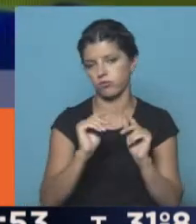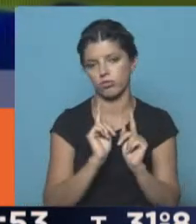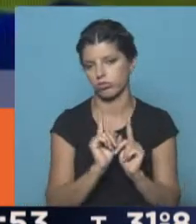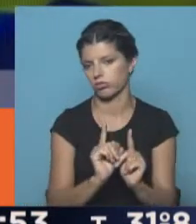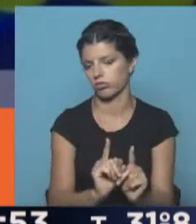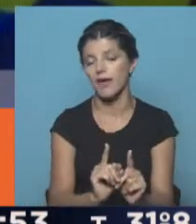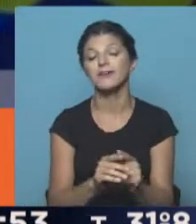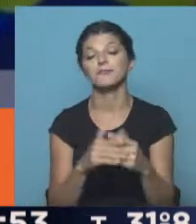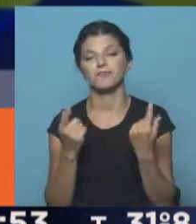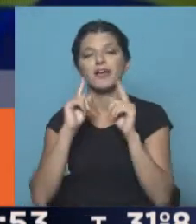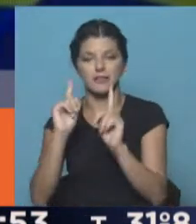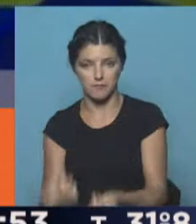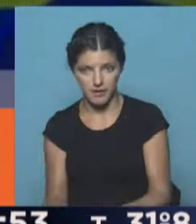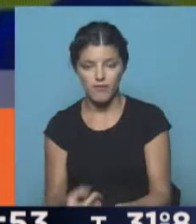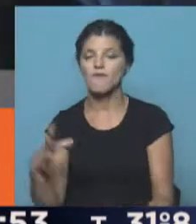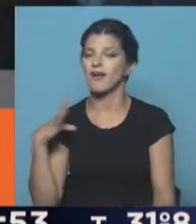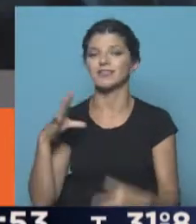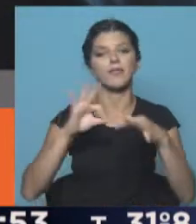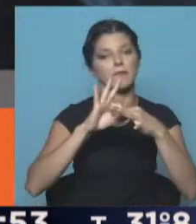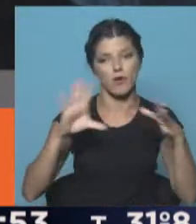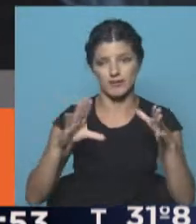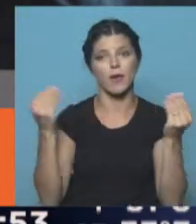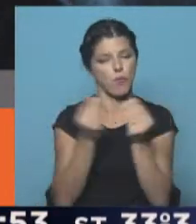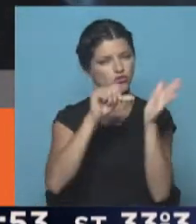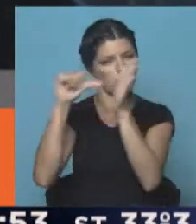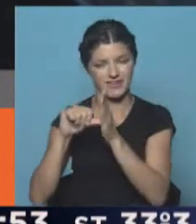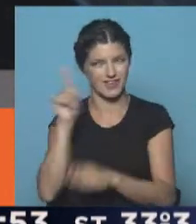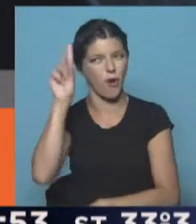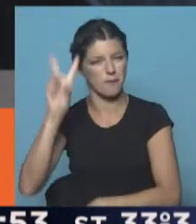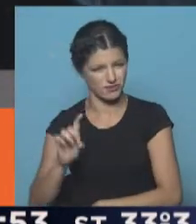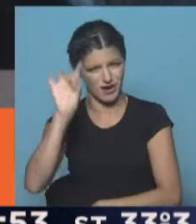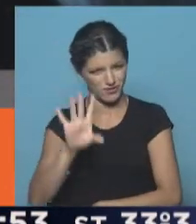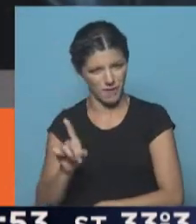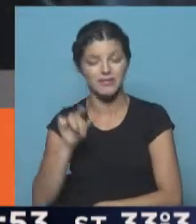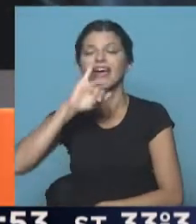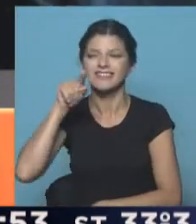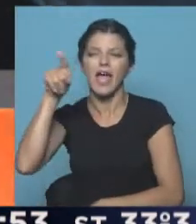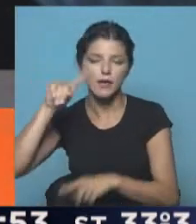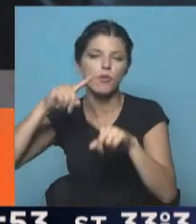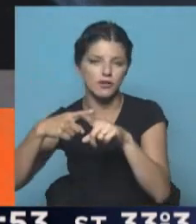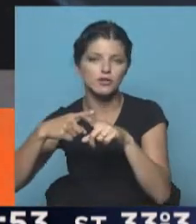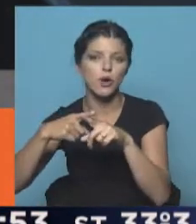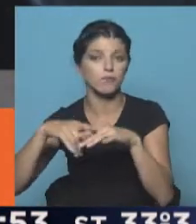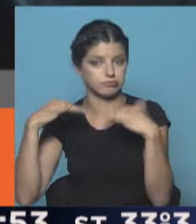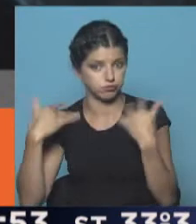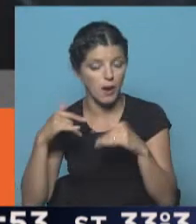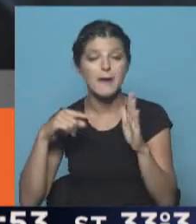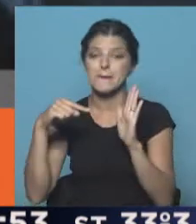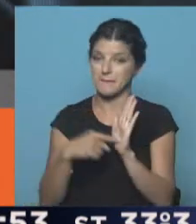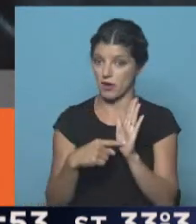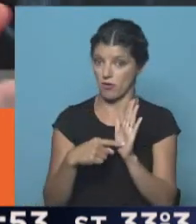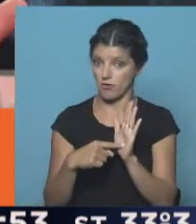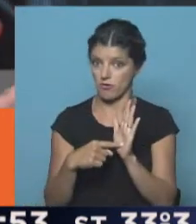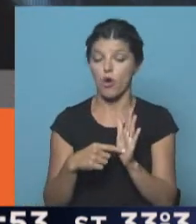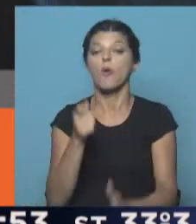y hay evidentemente déficit democrático del Mercosur de varios países, no solo de Venezuela. En Venezuela hay una situación de conflicto político fuerte, pero tenemos, al